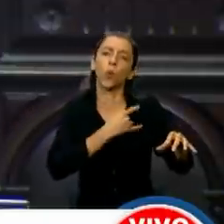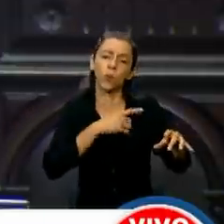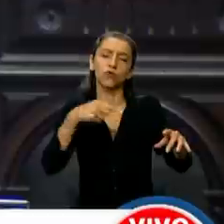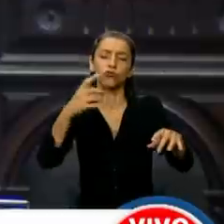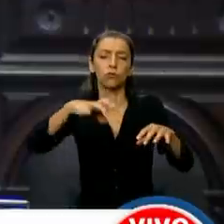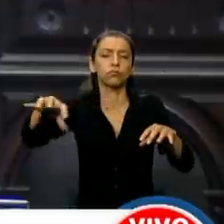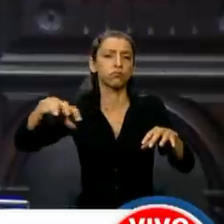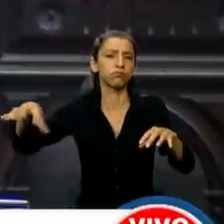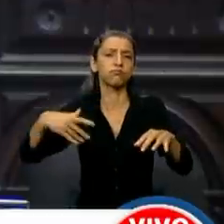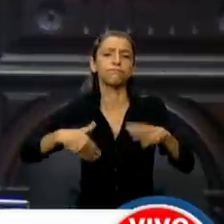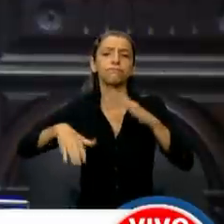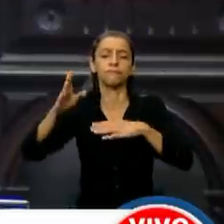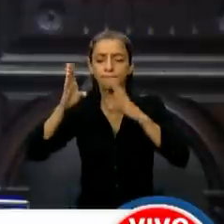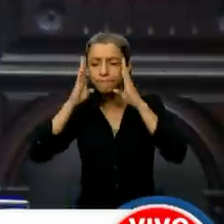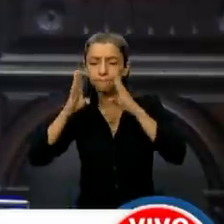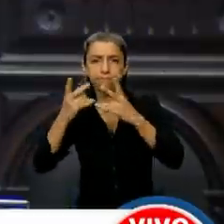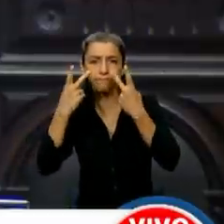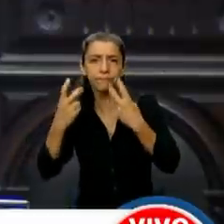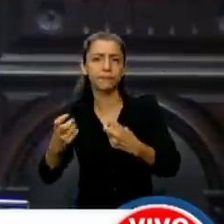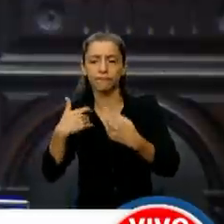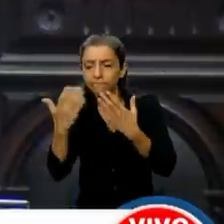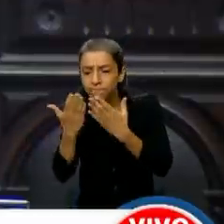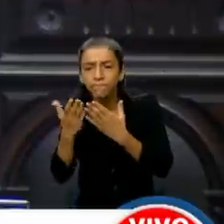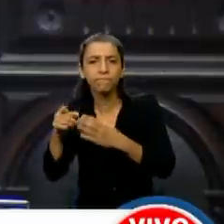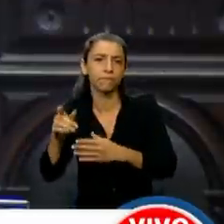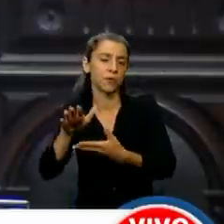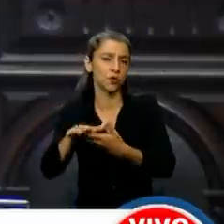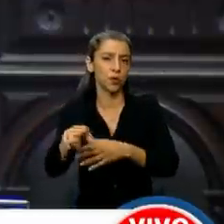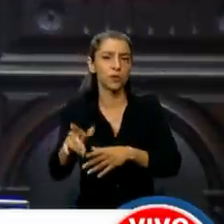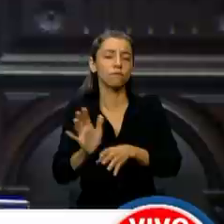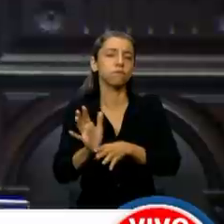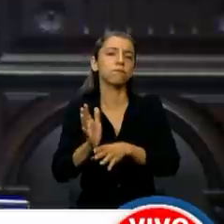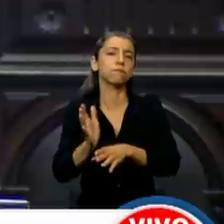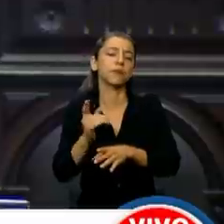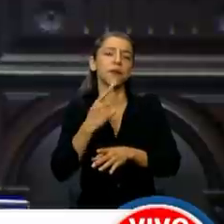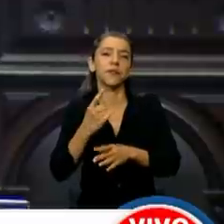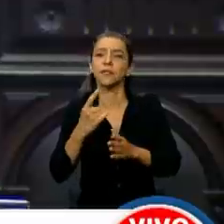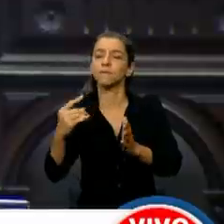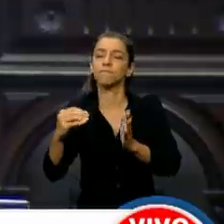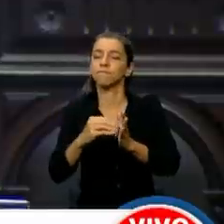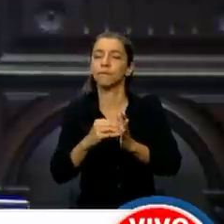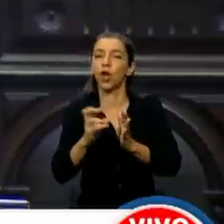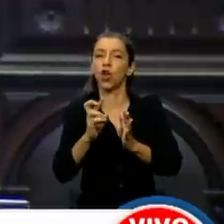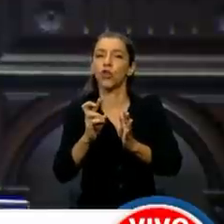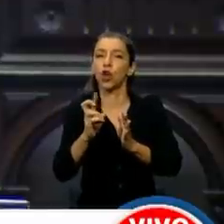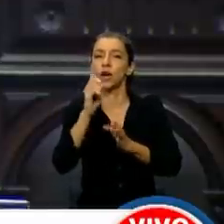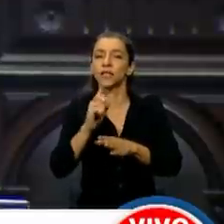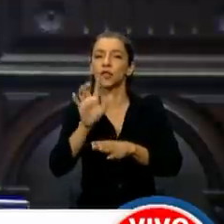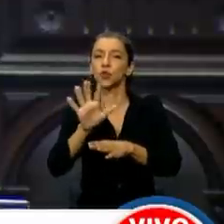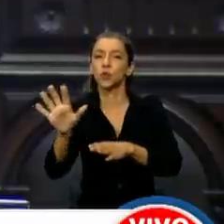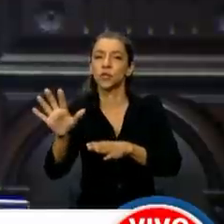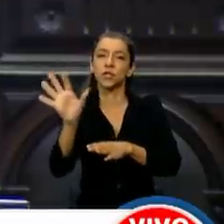se dedican puramente y exclusivamente a estudiar esto ya están hablando de un dólar de 155 y algunos de